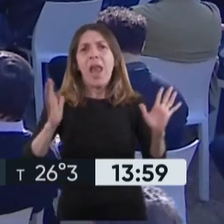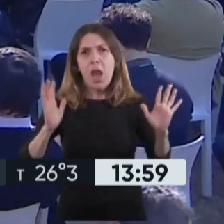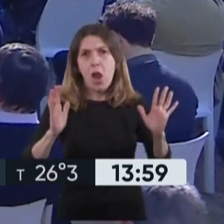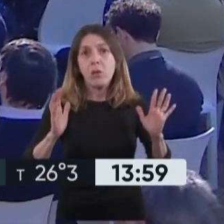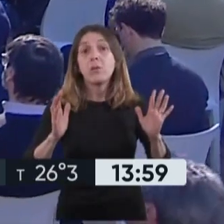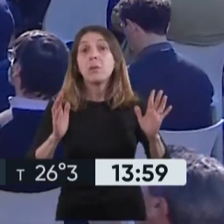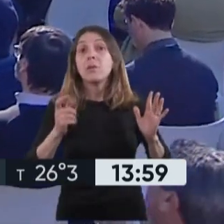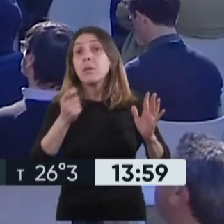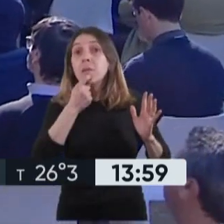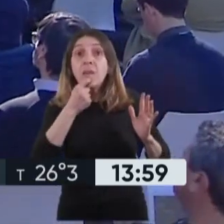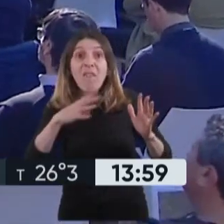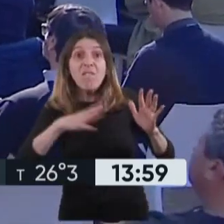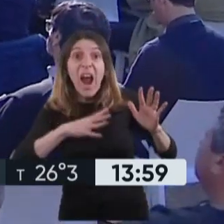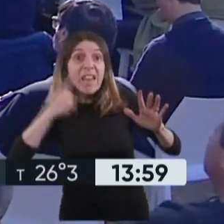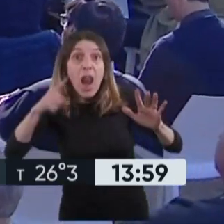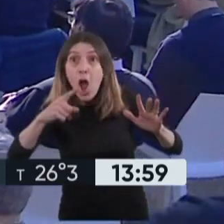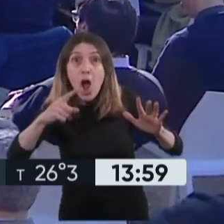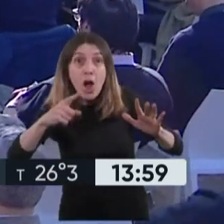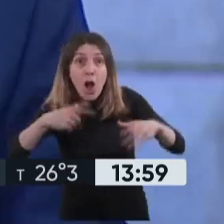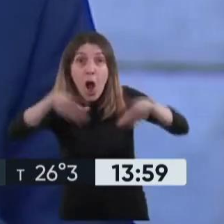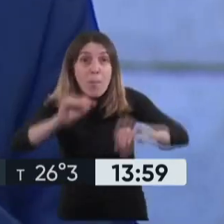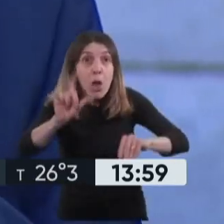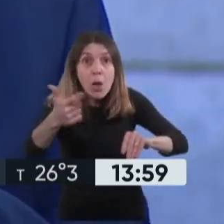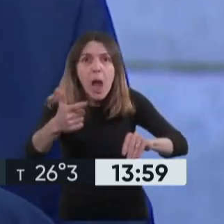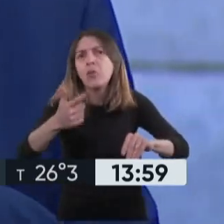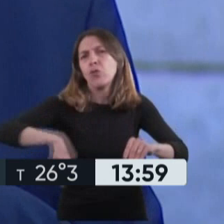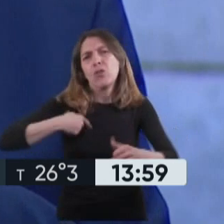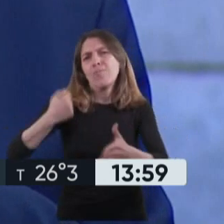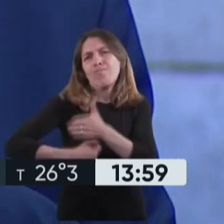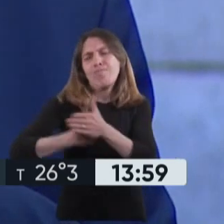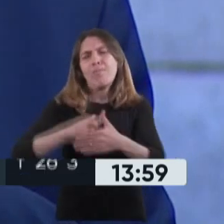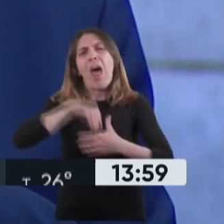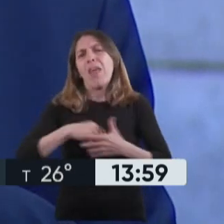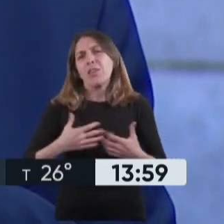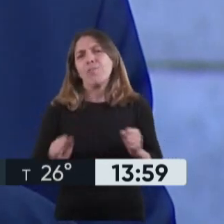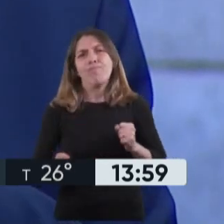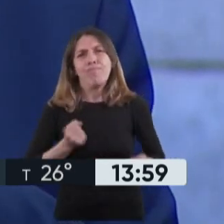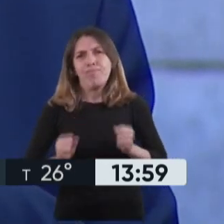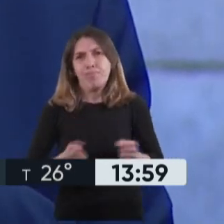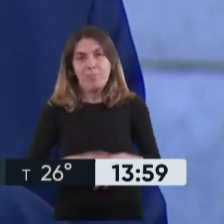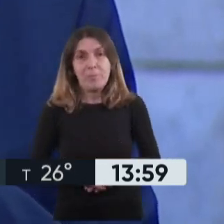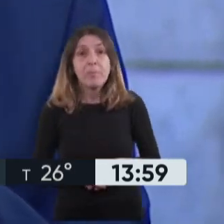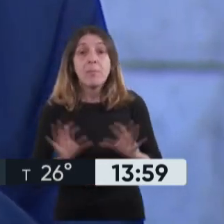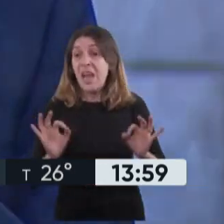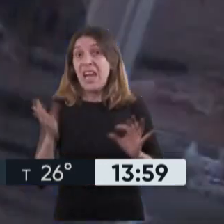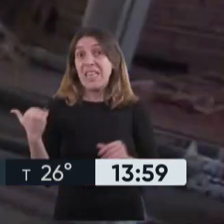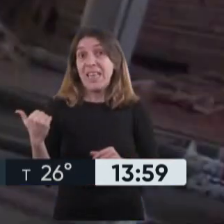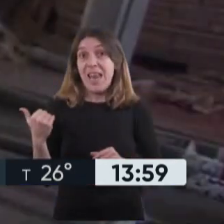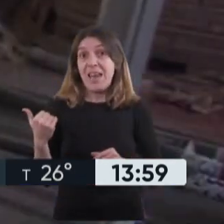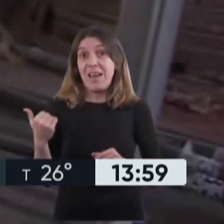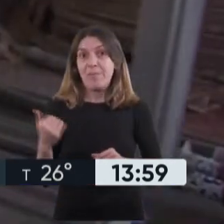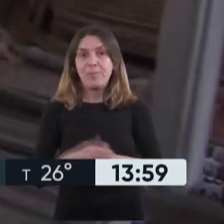y mientras eso no lo lograremos no lo logremos no vamos a estar tranquilos con nosotros mismos recién